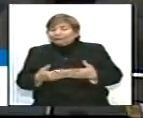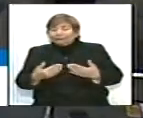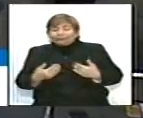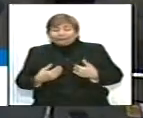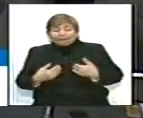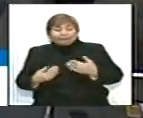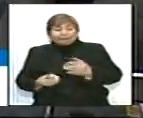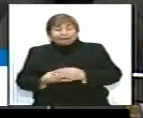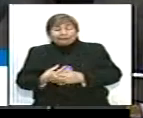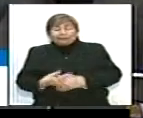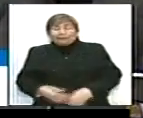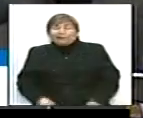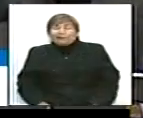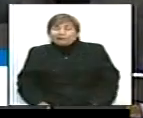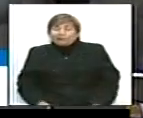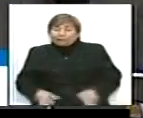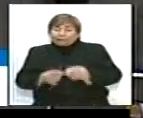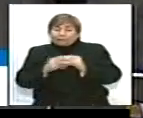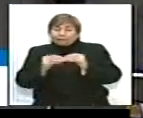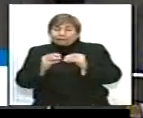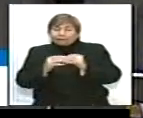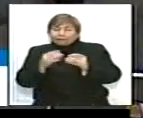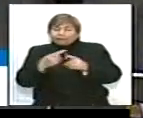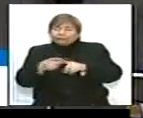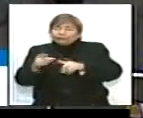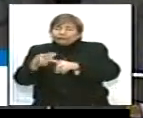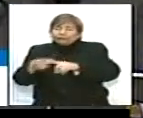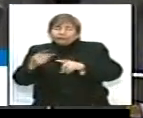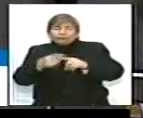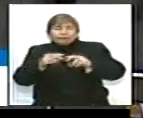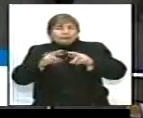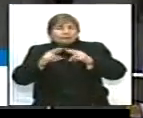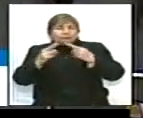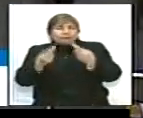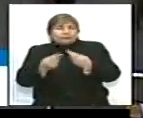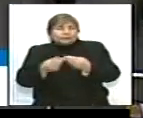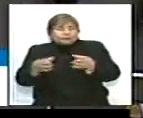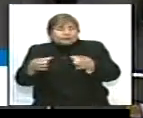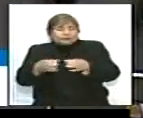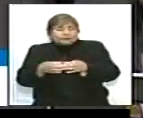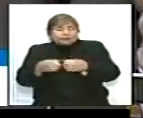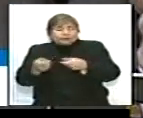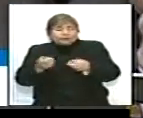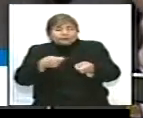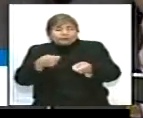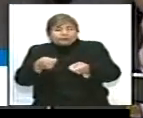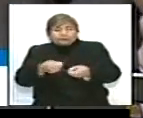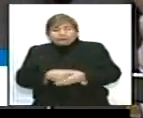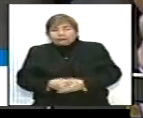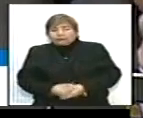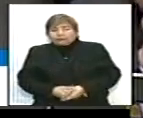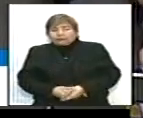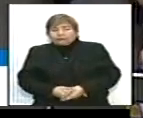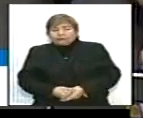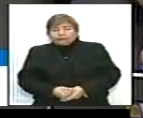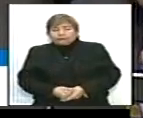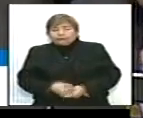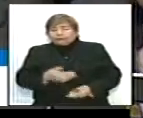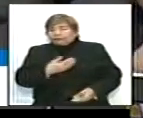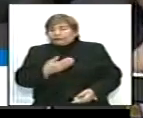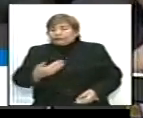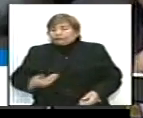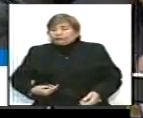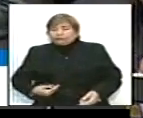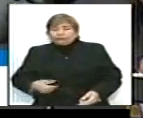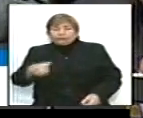Arequipa, producto de las tantas reuniones que tuvieron con coordinaciones del Ejecutivo, del gobierno